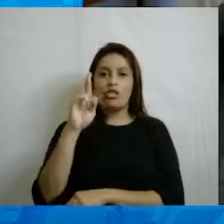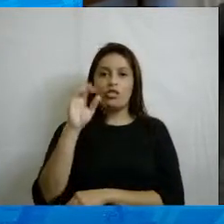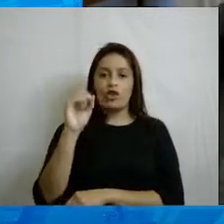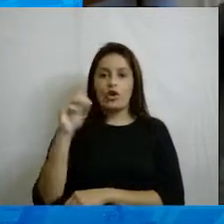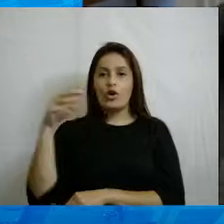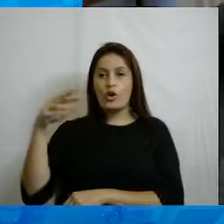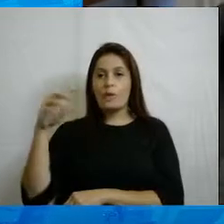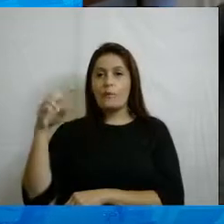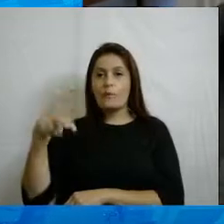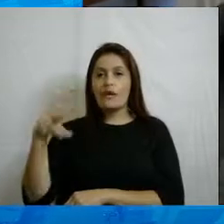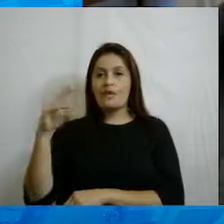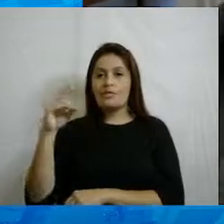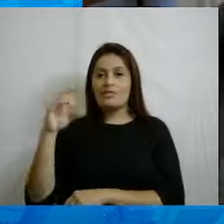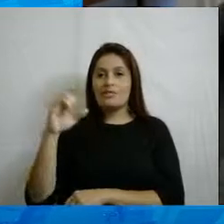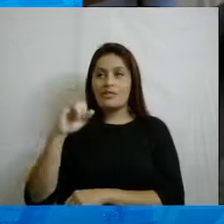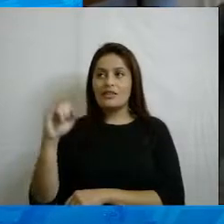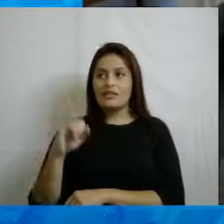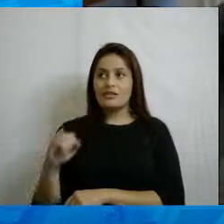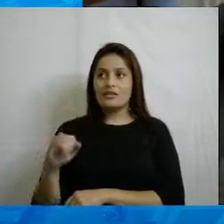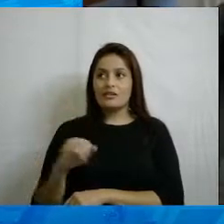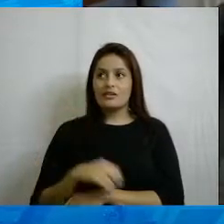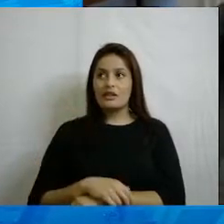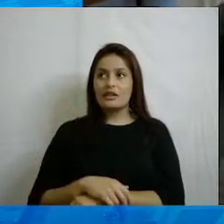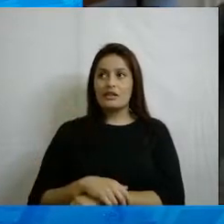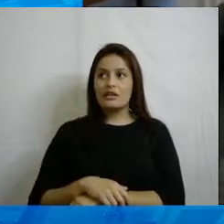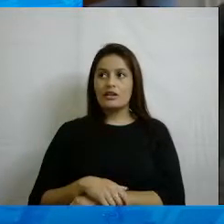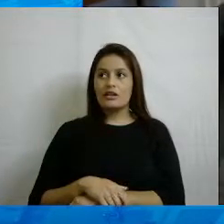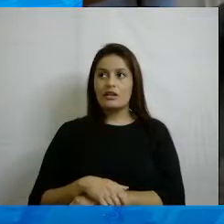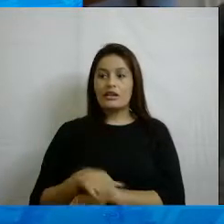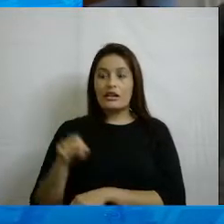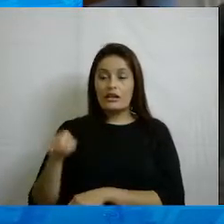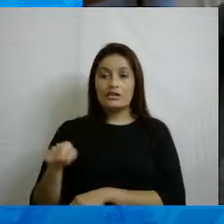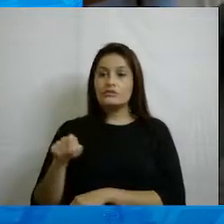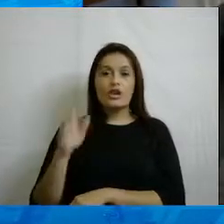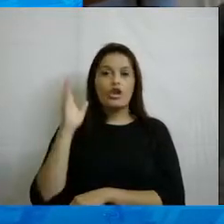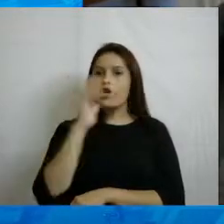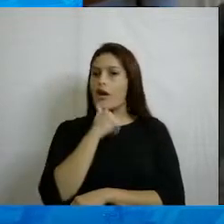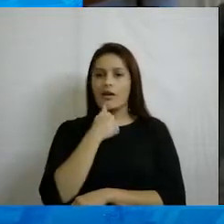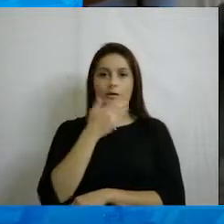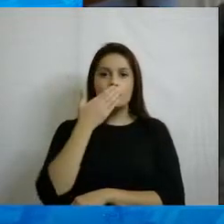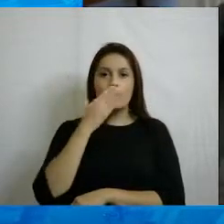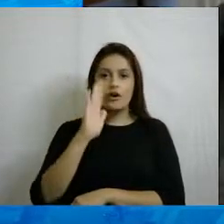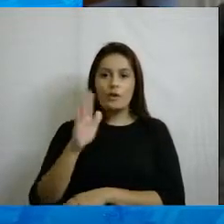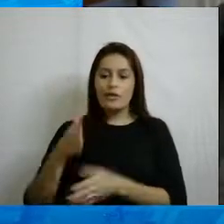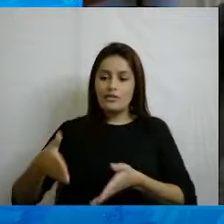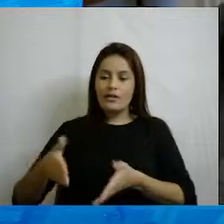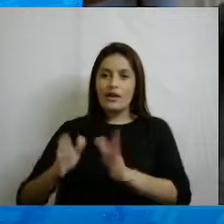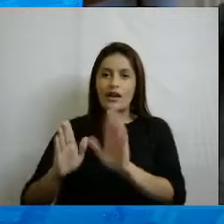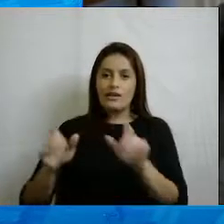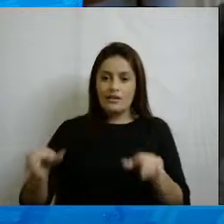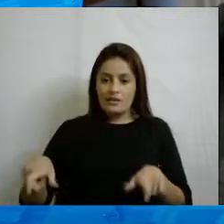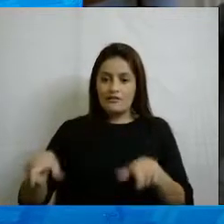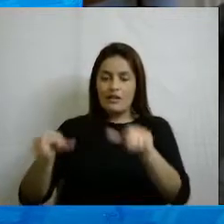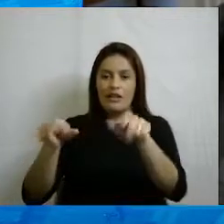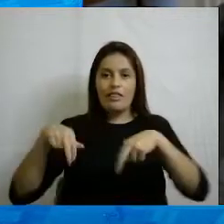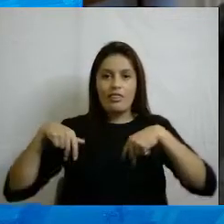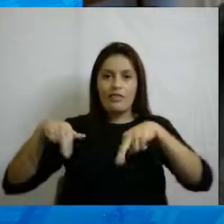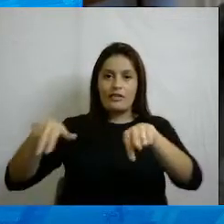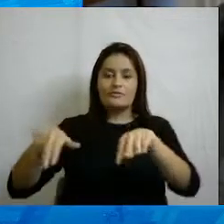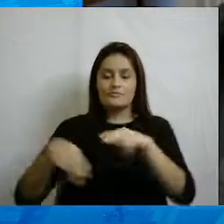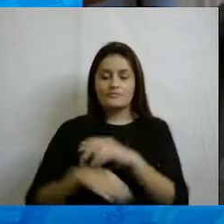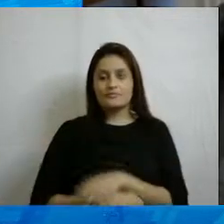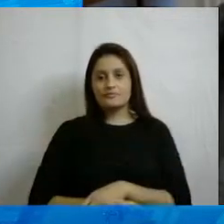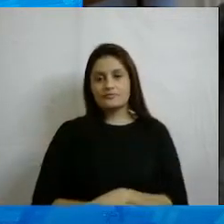sin tener su mejoramiento de calle ni vereda. El otro problema que tiene también el mapa de municipal